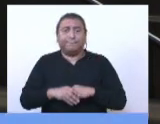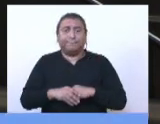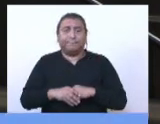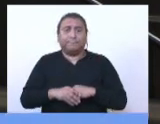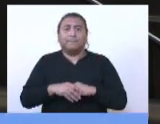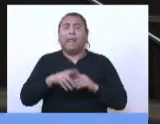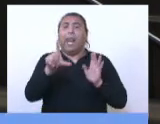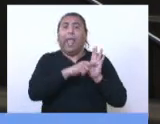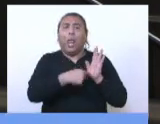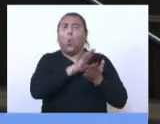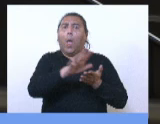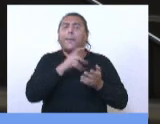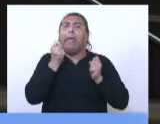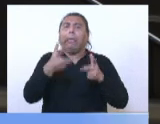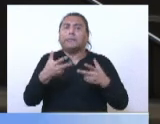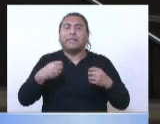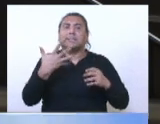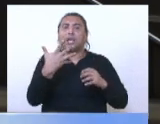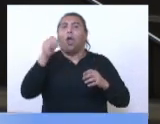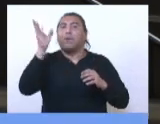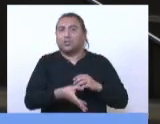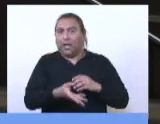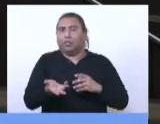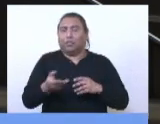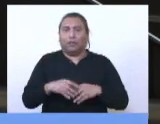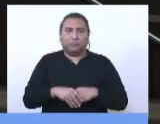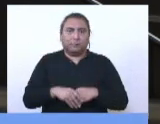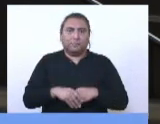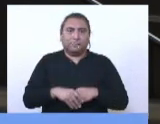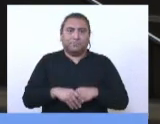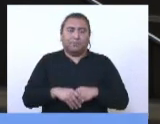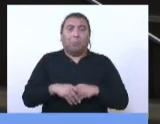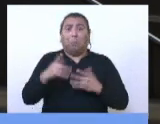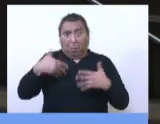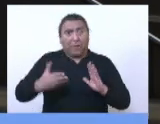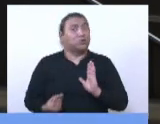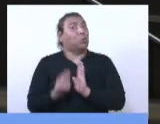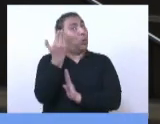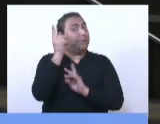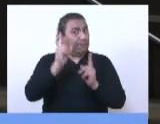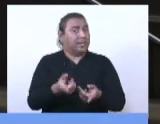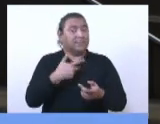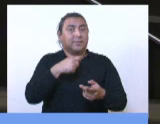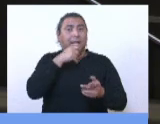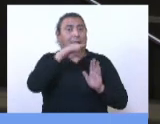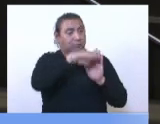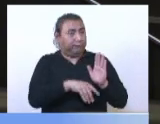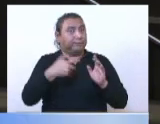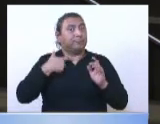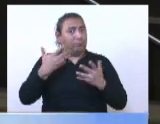dice el 5% pero puedes subir si las condiciones están dadas puedes